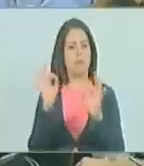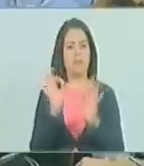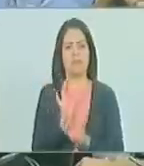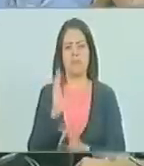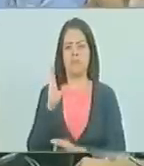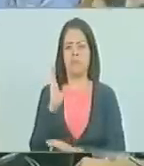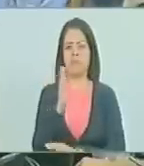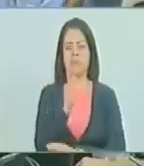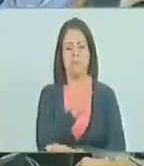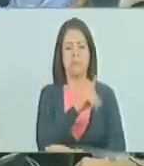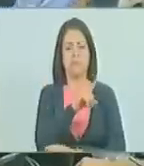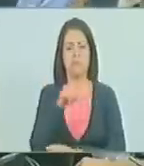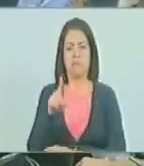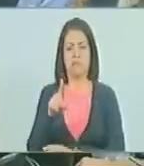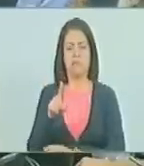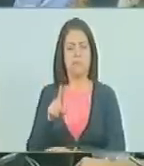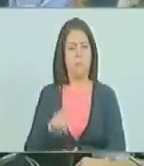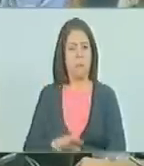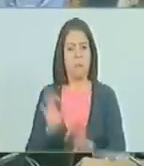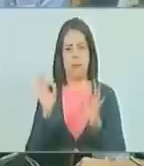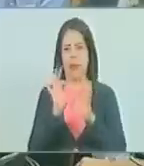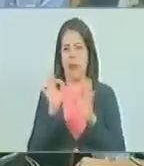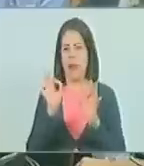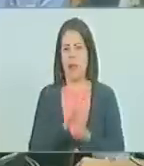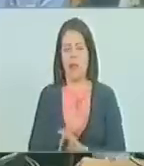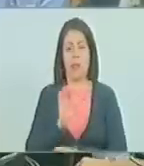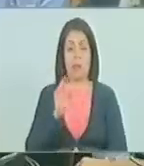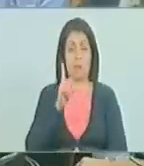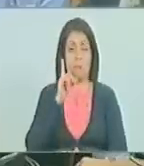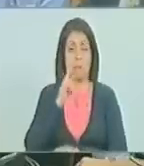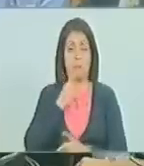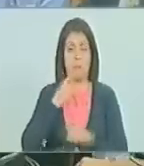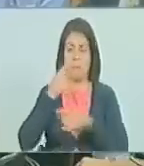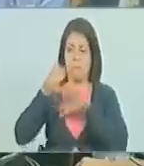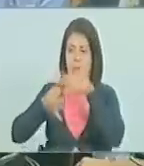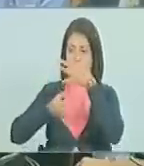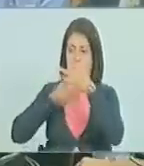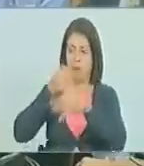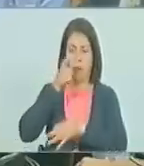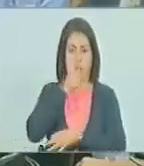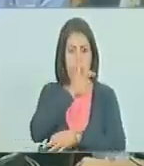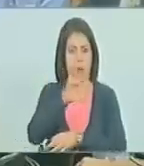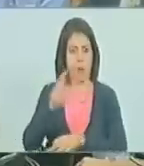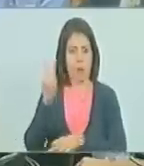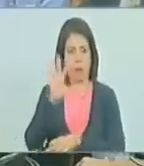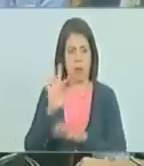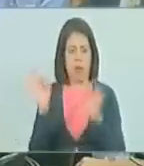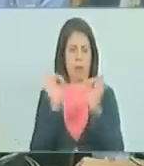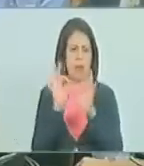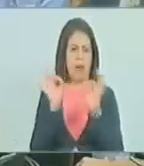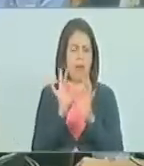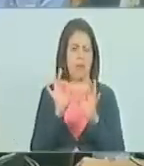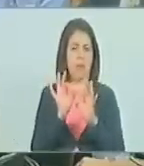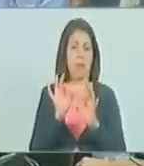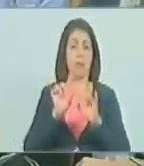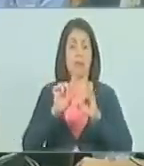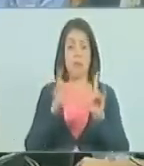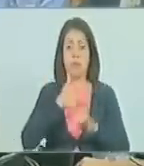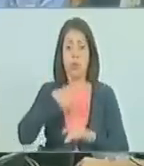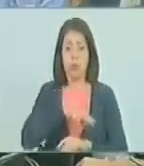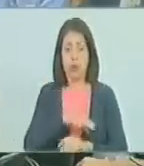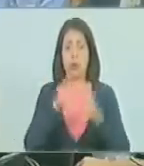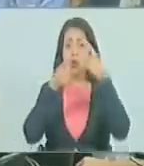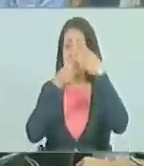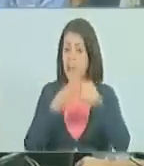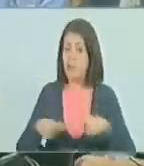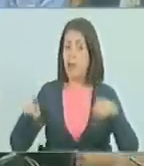tipo de prejuicio, ni mucho menos rendirle cuentas al pueblo de Venezuela. Y nosotros ahí marcamos